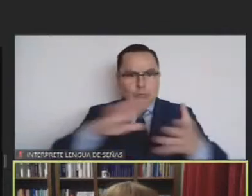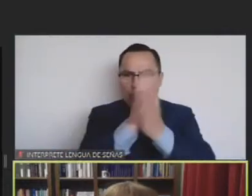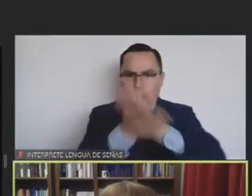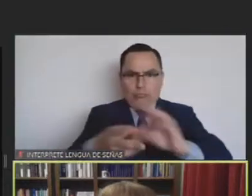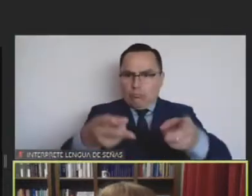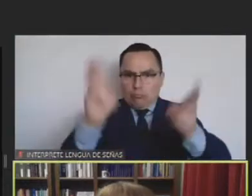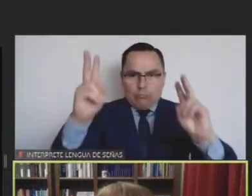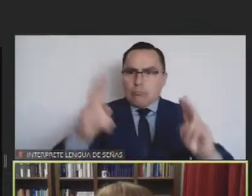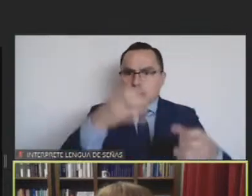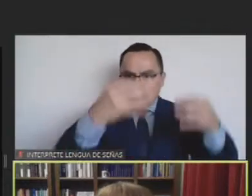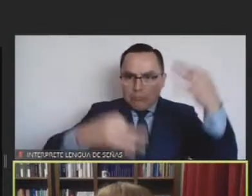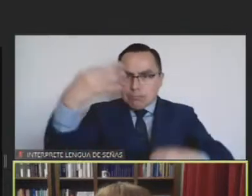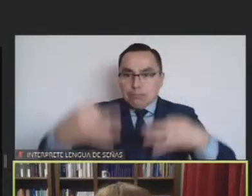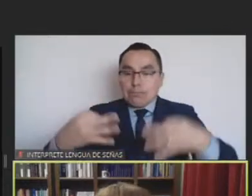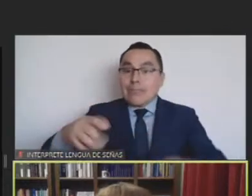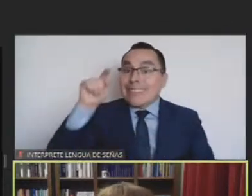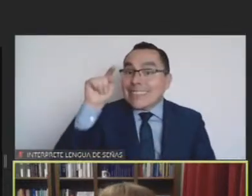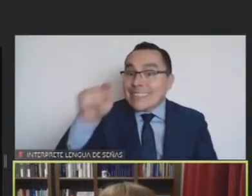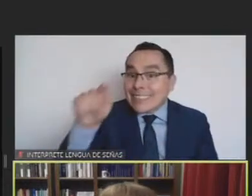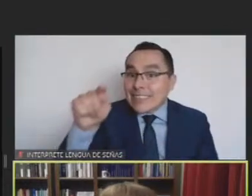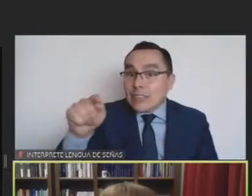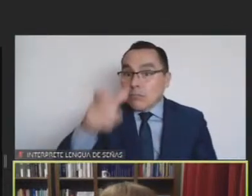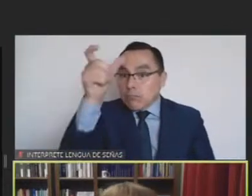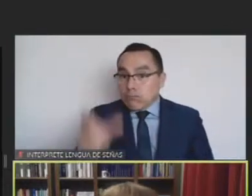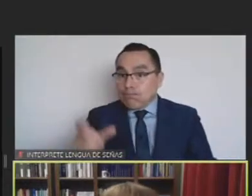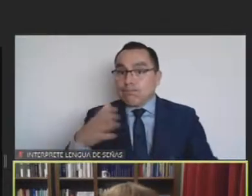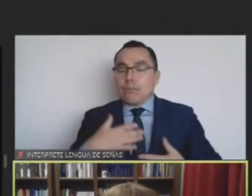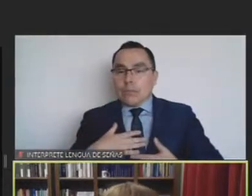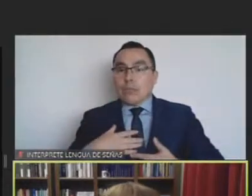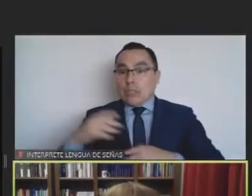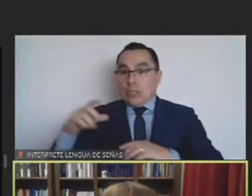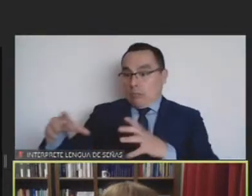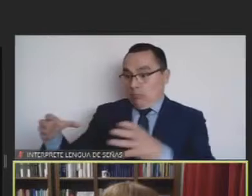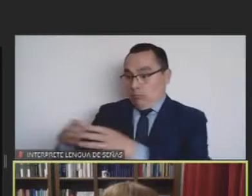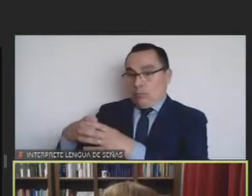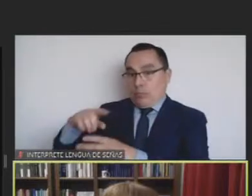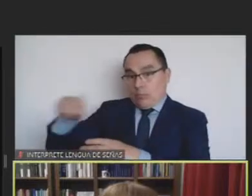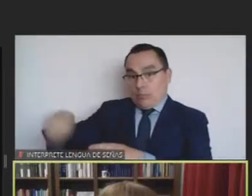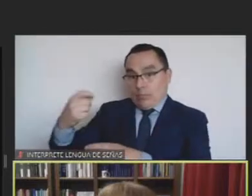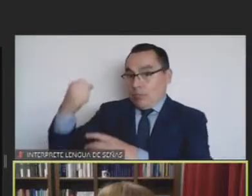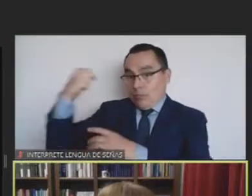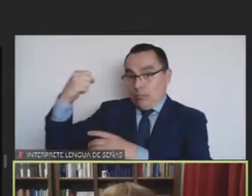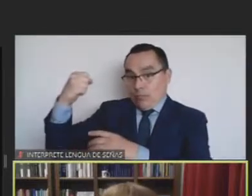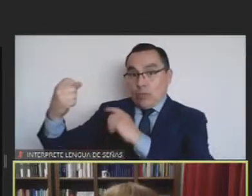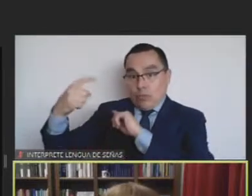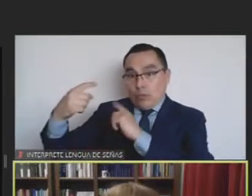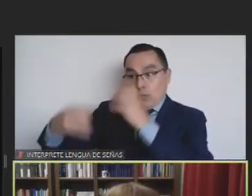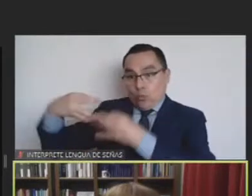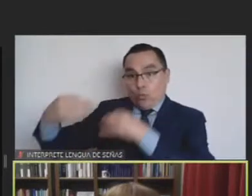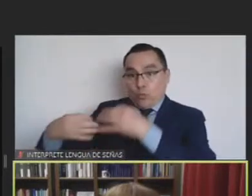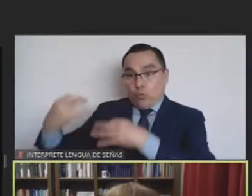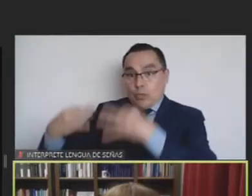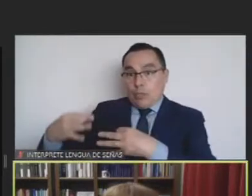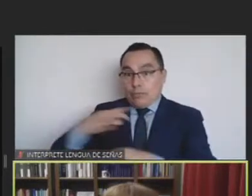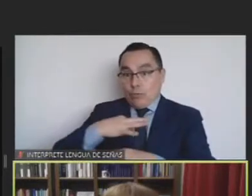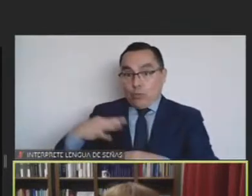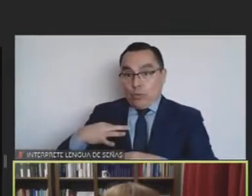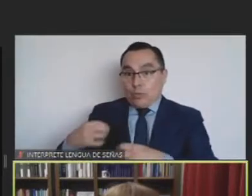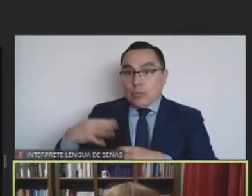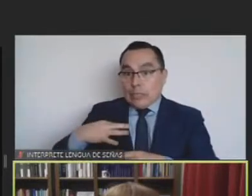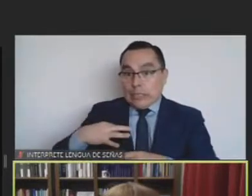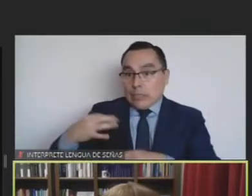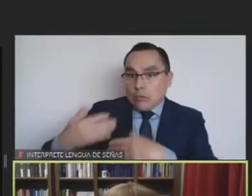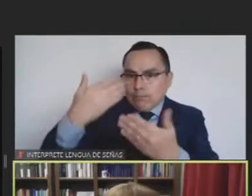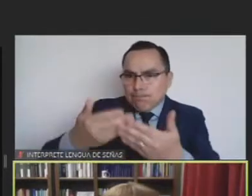judiciales. Es por esta razón que resulta indispensable que el Poder Judicial asegure a la ciudadanía toda la información relacionada con funcionamiento,